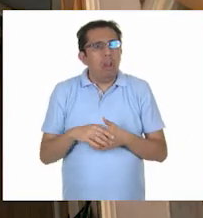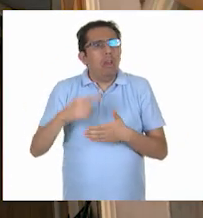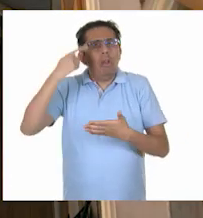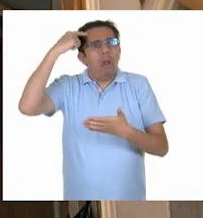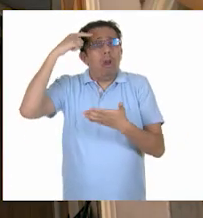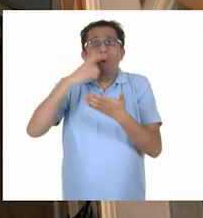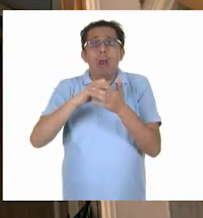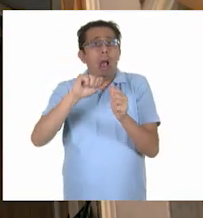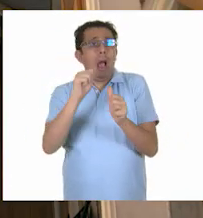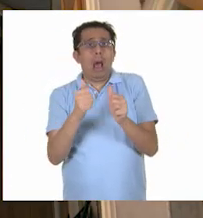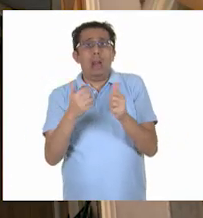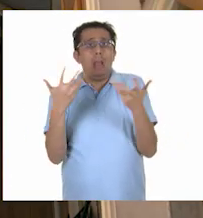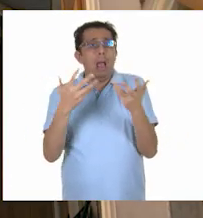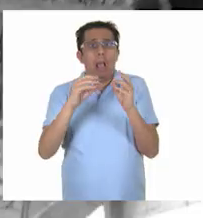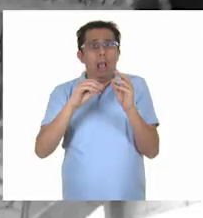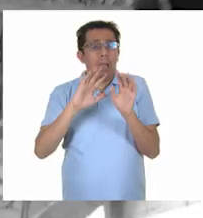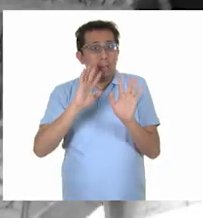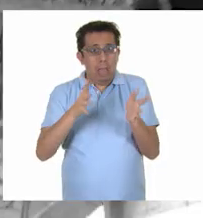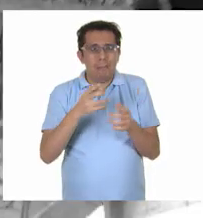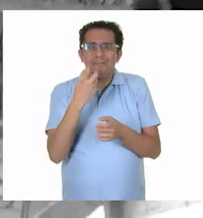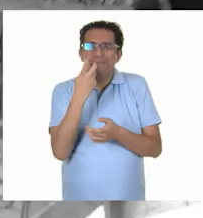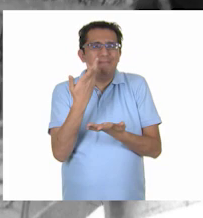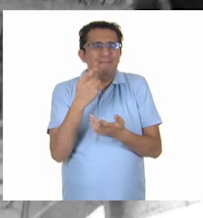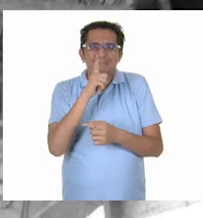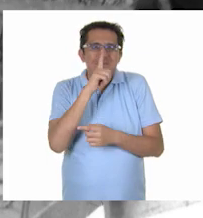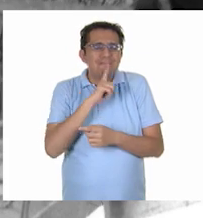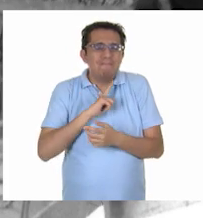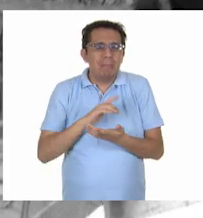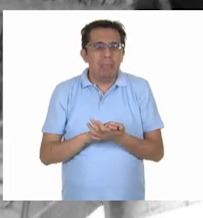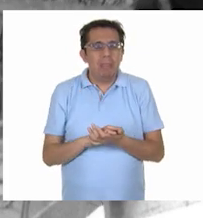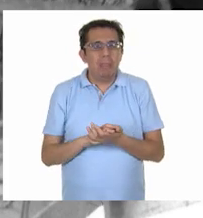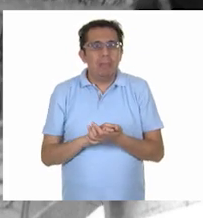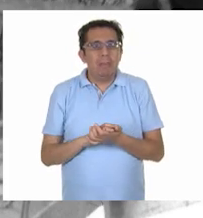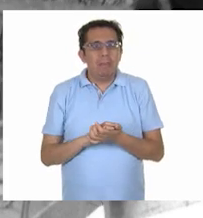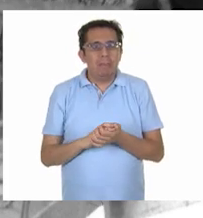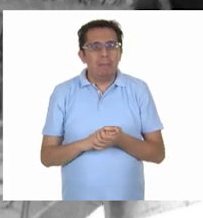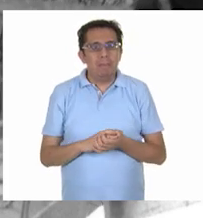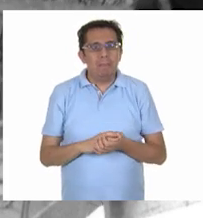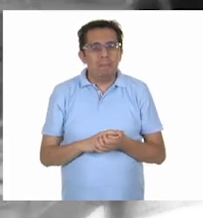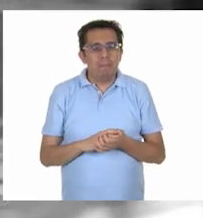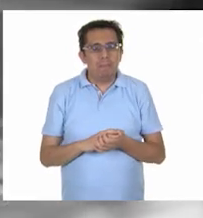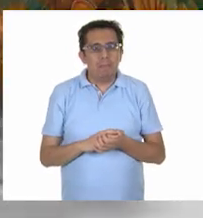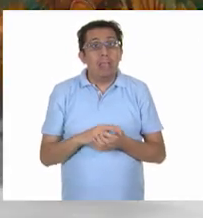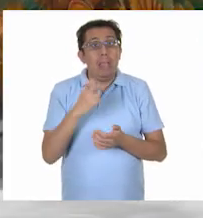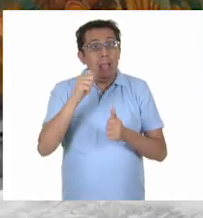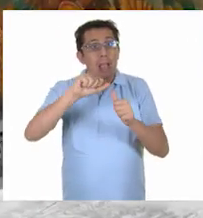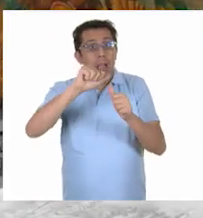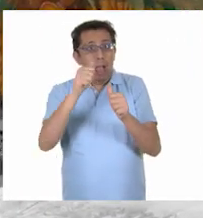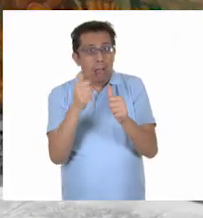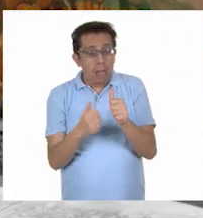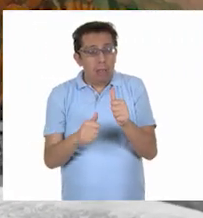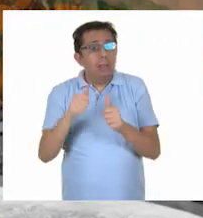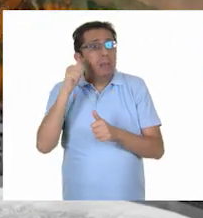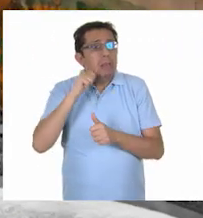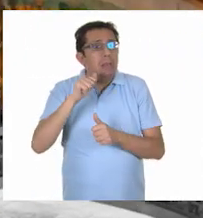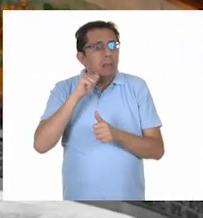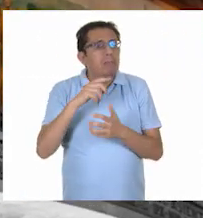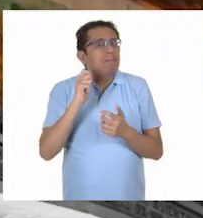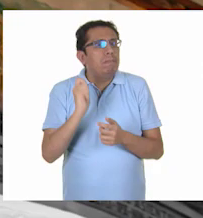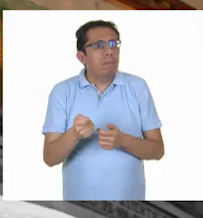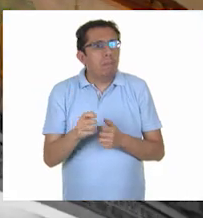el arte. Es una de las grandes mentiras y estafas al pueblo y a la gente. El arte siempre ha sido